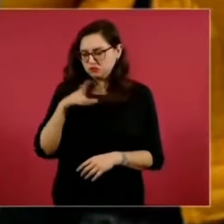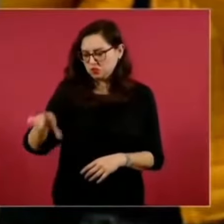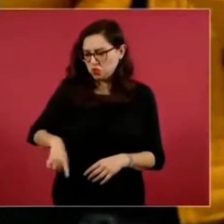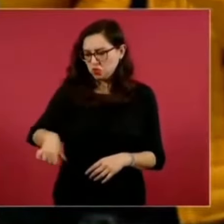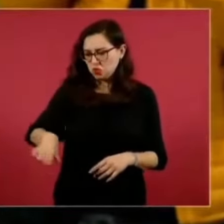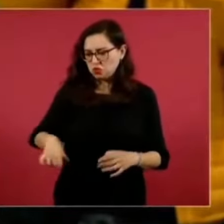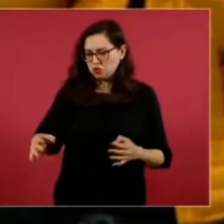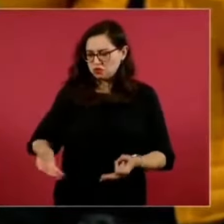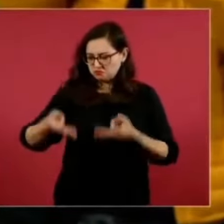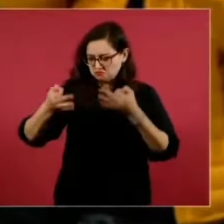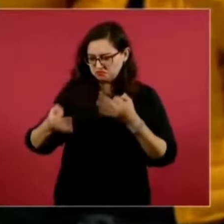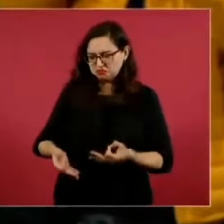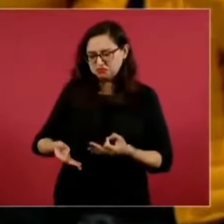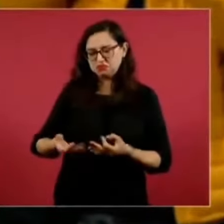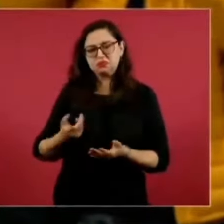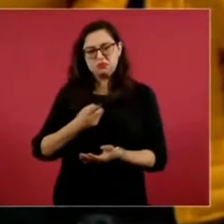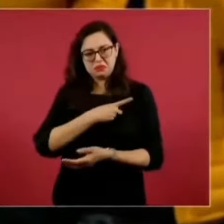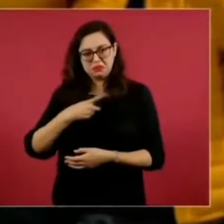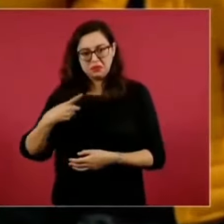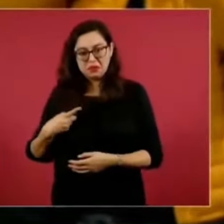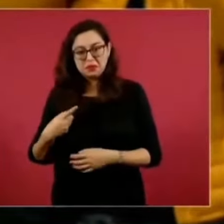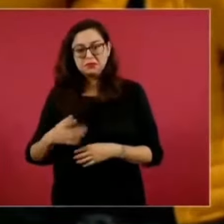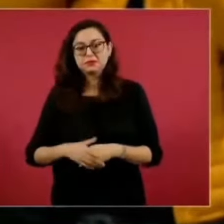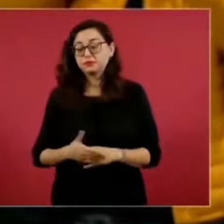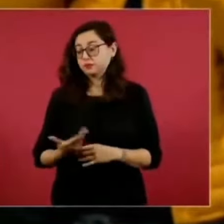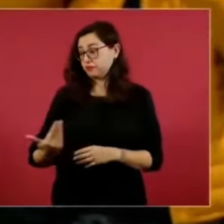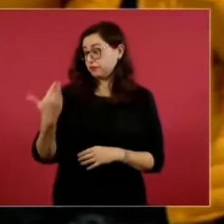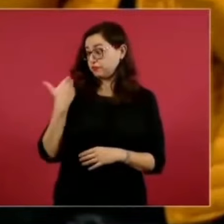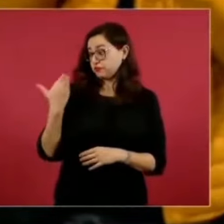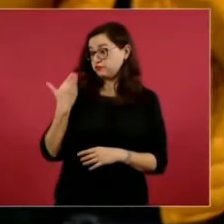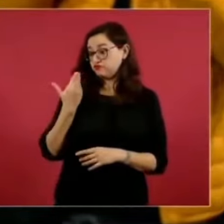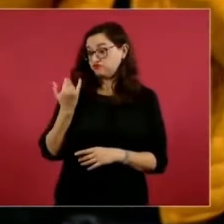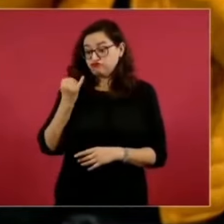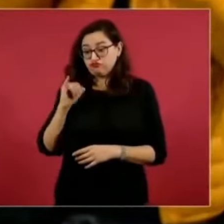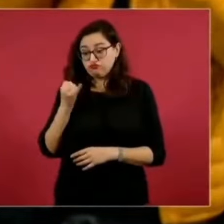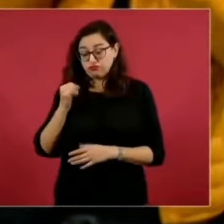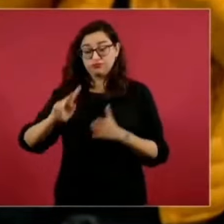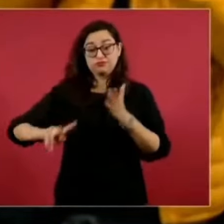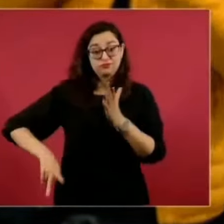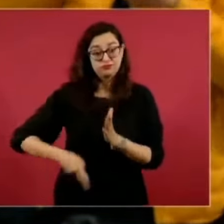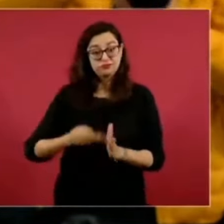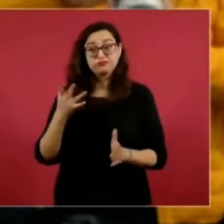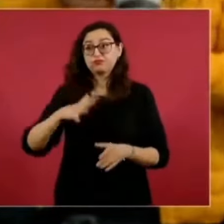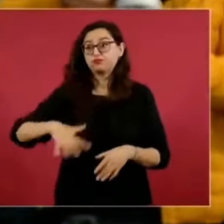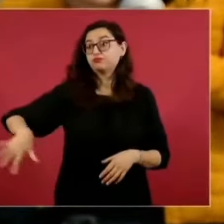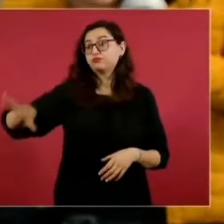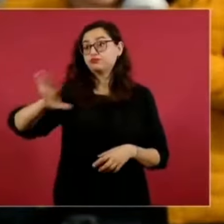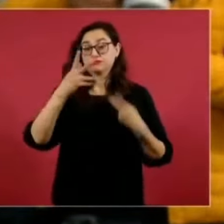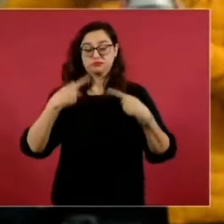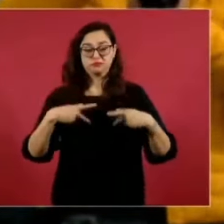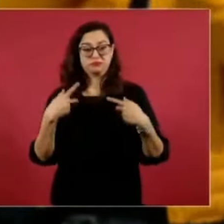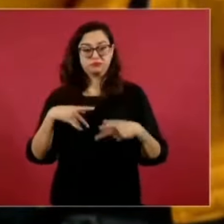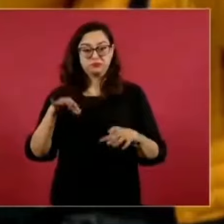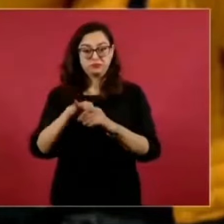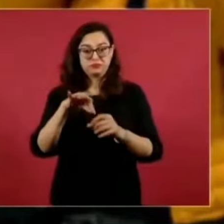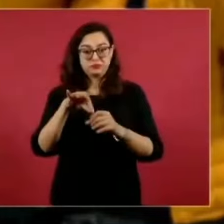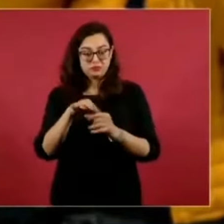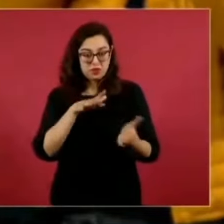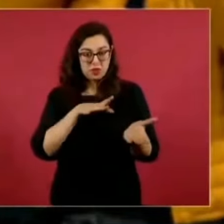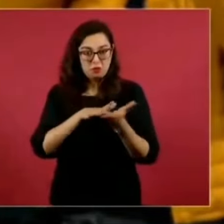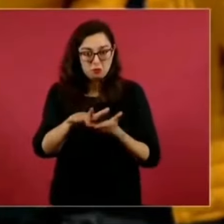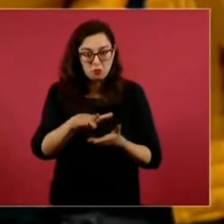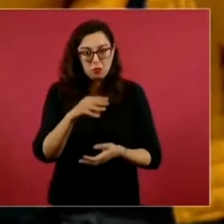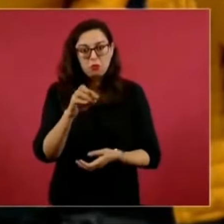la gente votó por ello en las elecciones de junio y le dio un respaldo como nunca antes se había visto a morena no solo en las